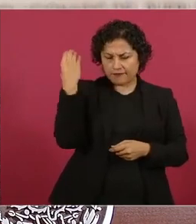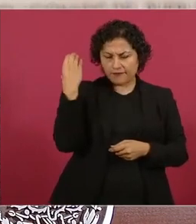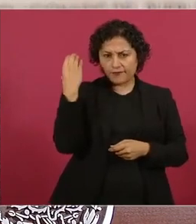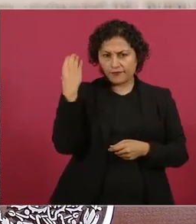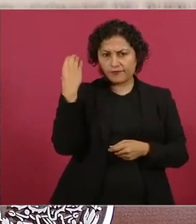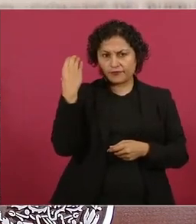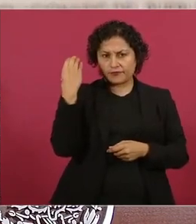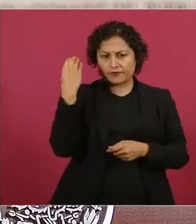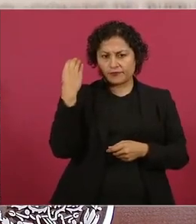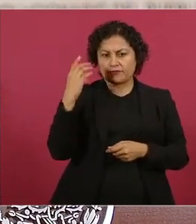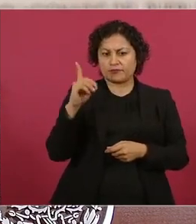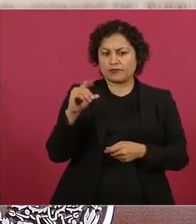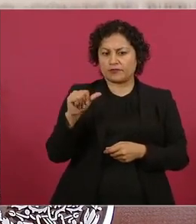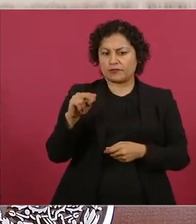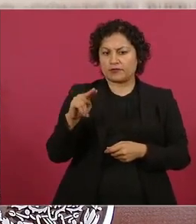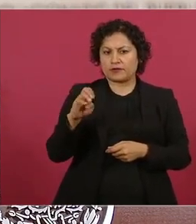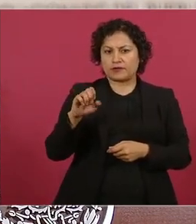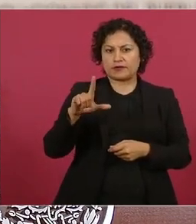Daniel Asaf